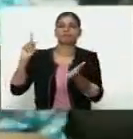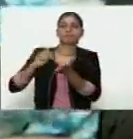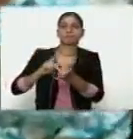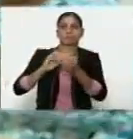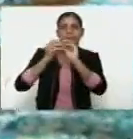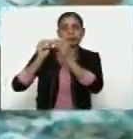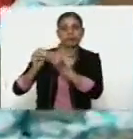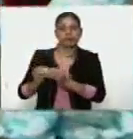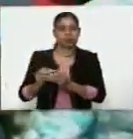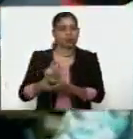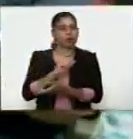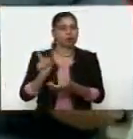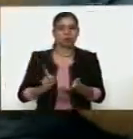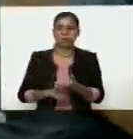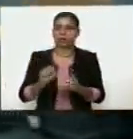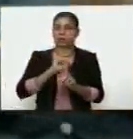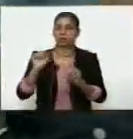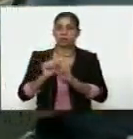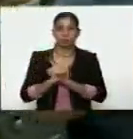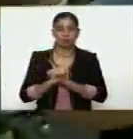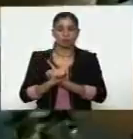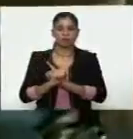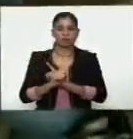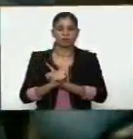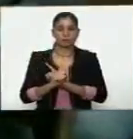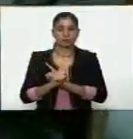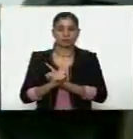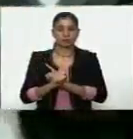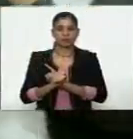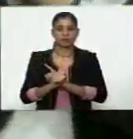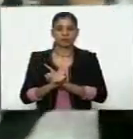definitivamente esta situación.